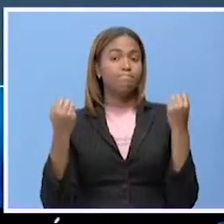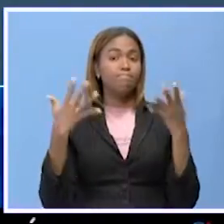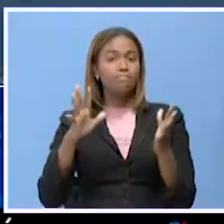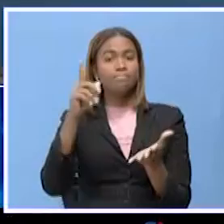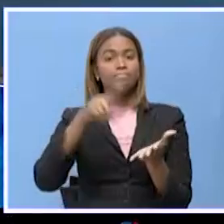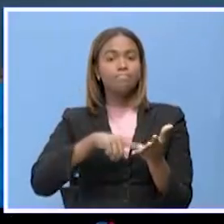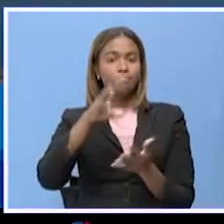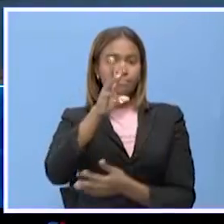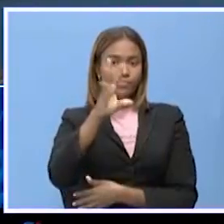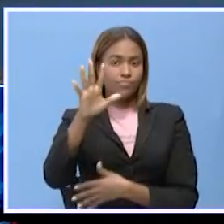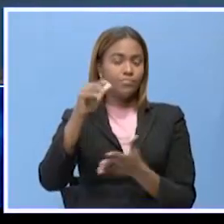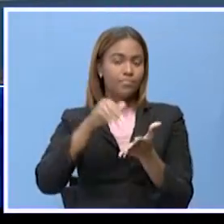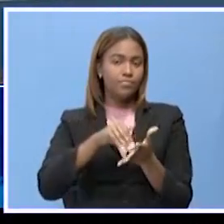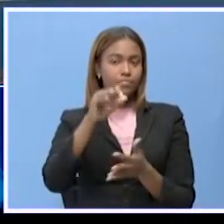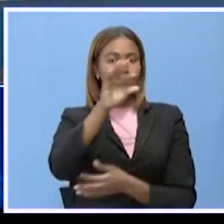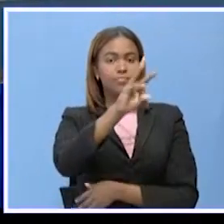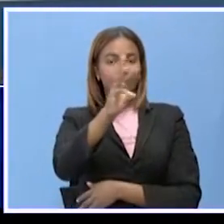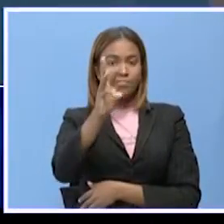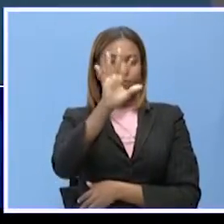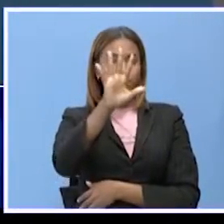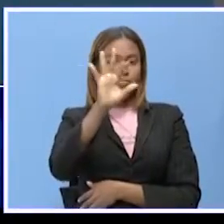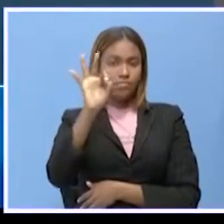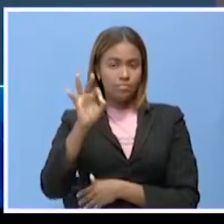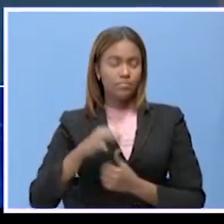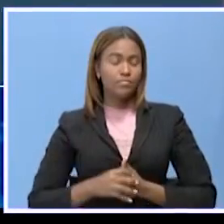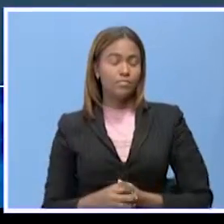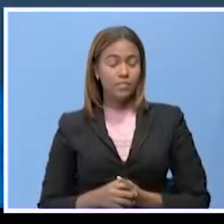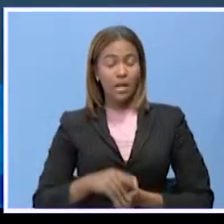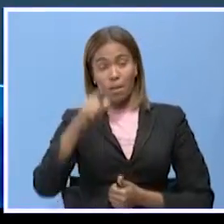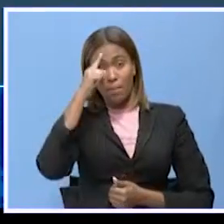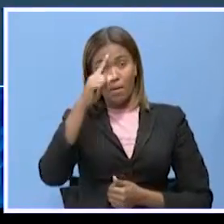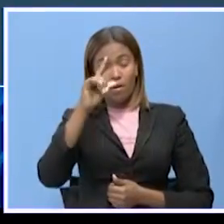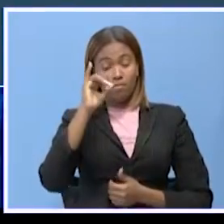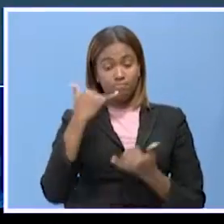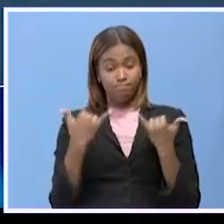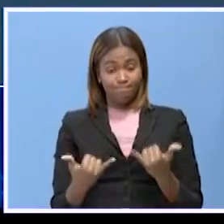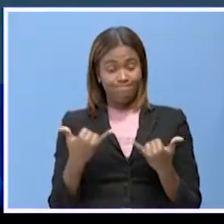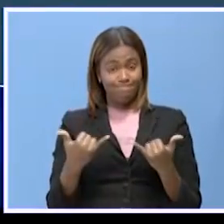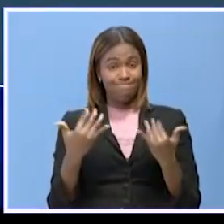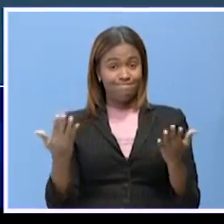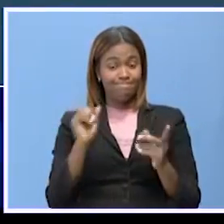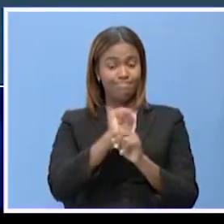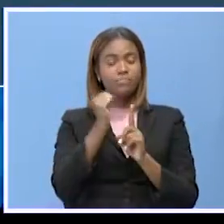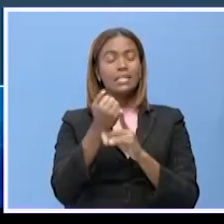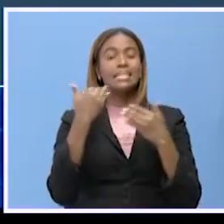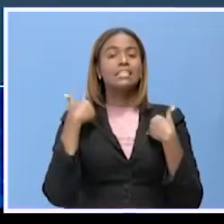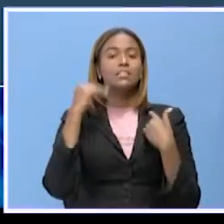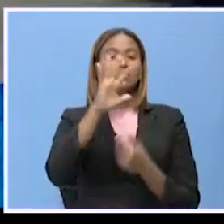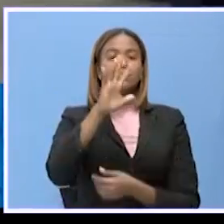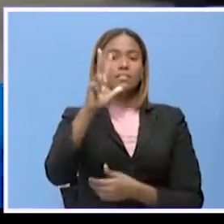165.659, por lo que en la actualidad hay